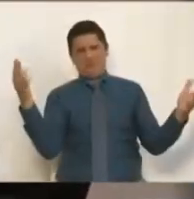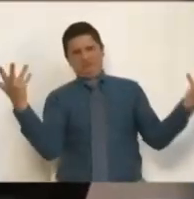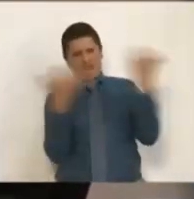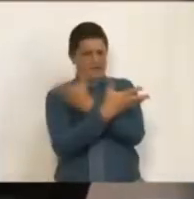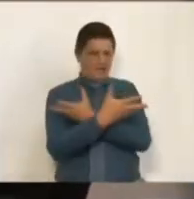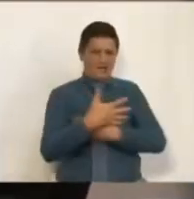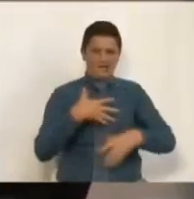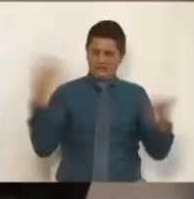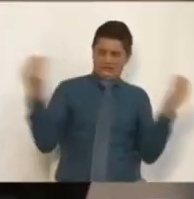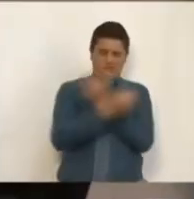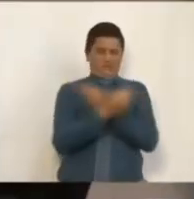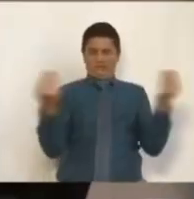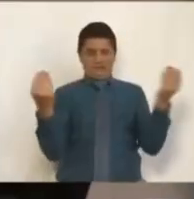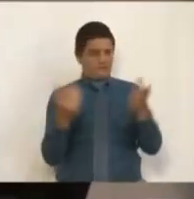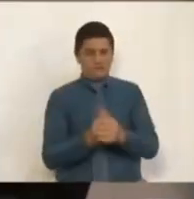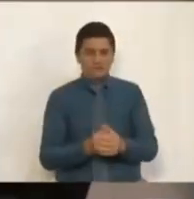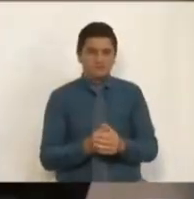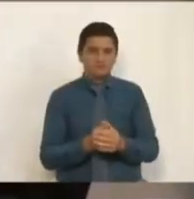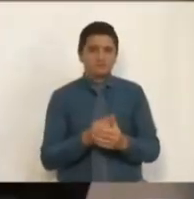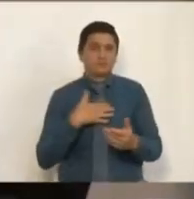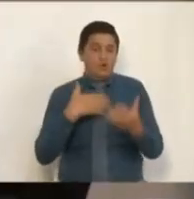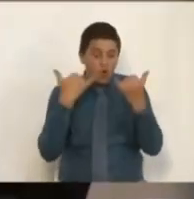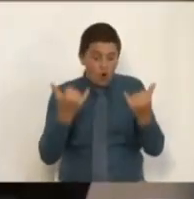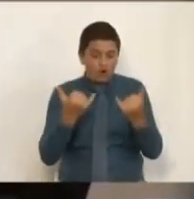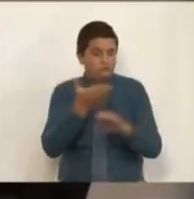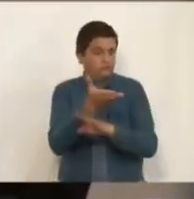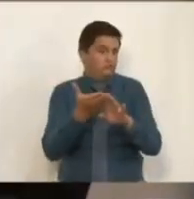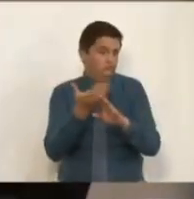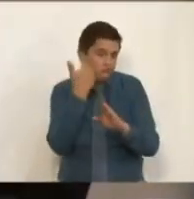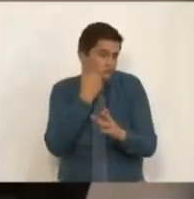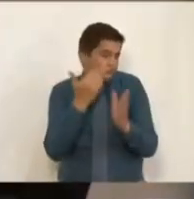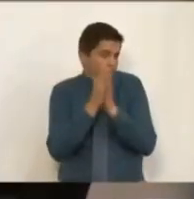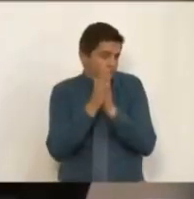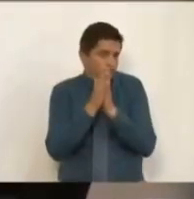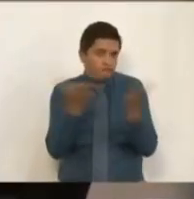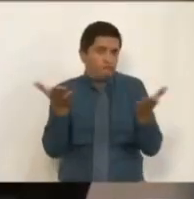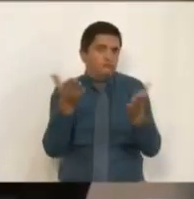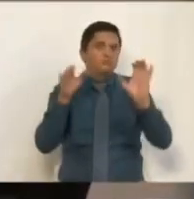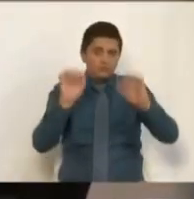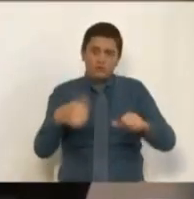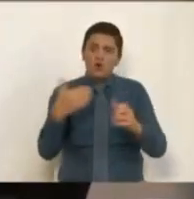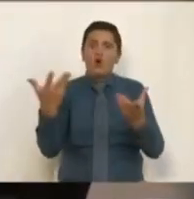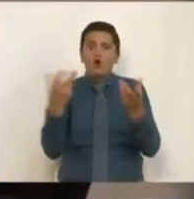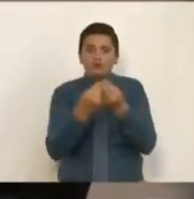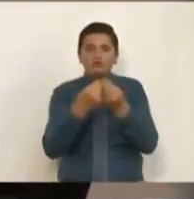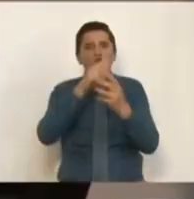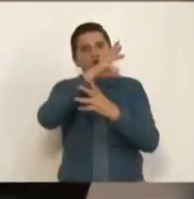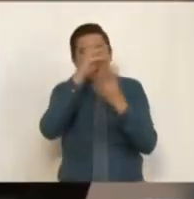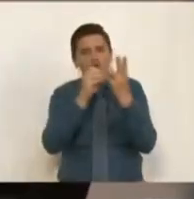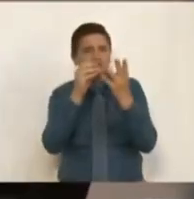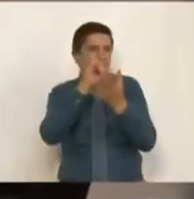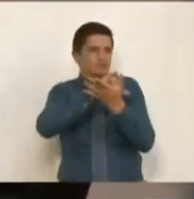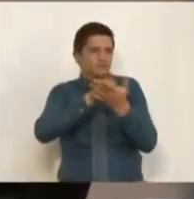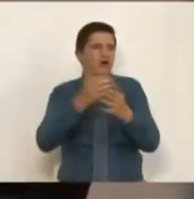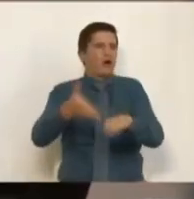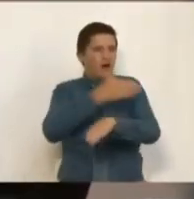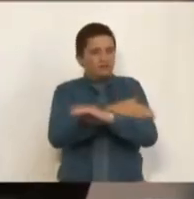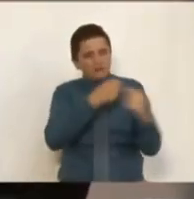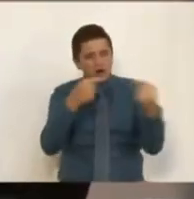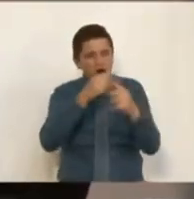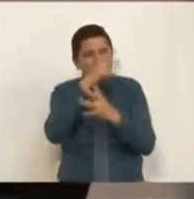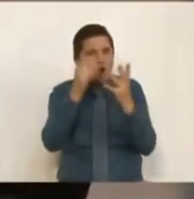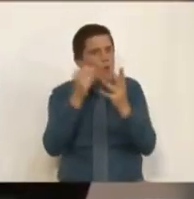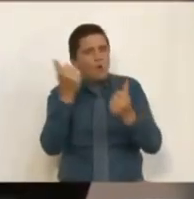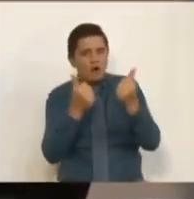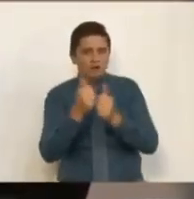un cambiazo. Pedimos hoy que entonces se nos permita simplemente hacer esa intervención de conclusiones y otra vez las mayorías afectas